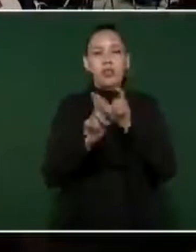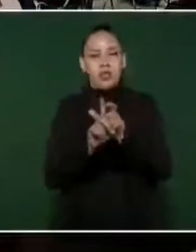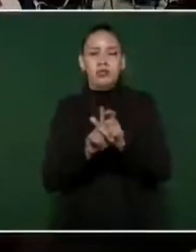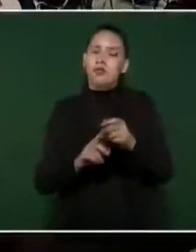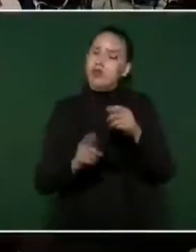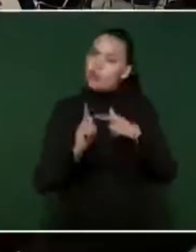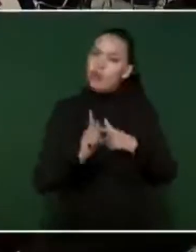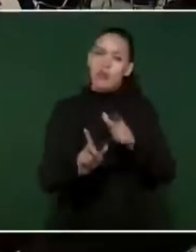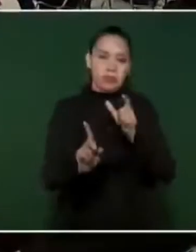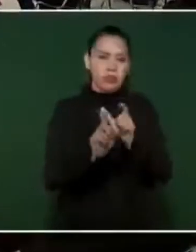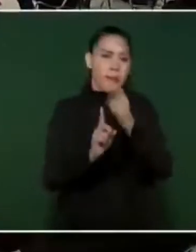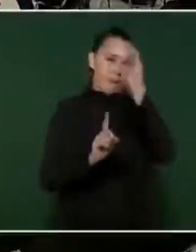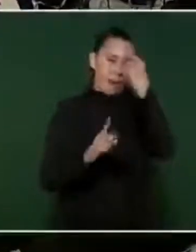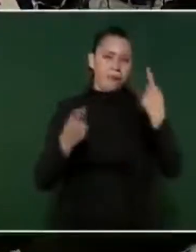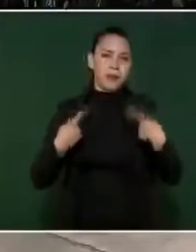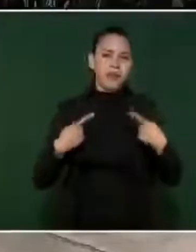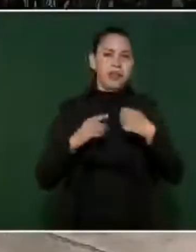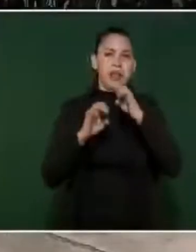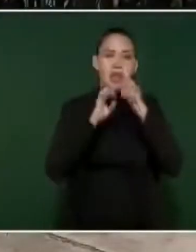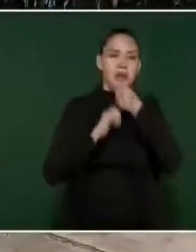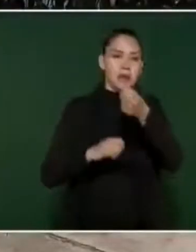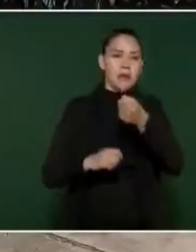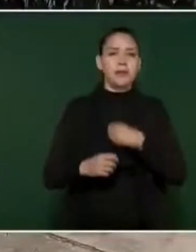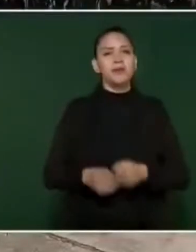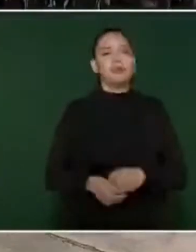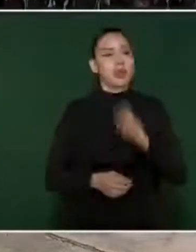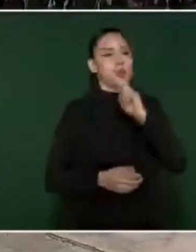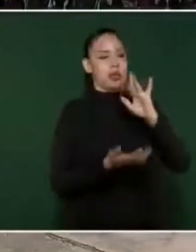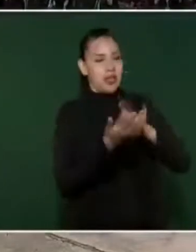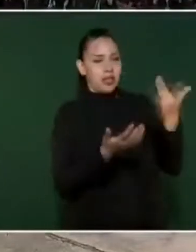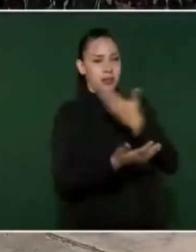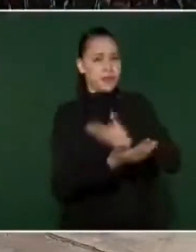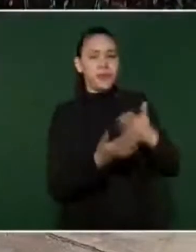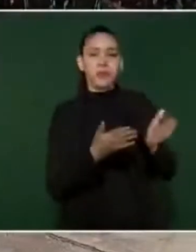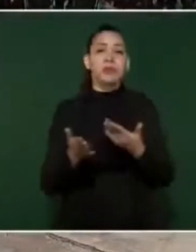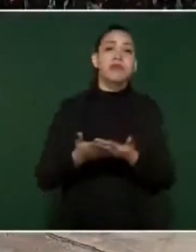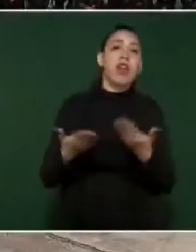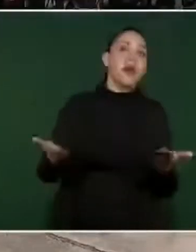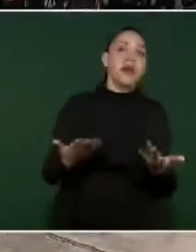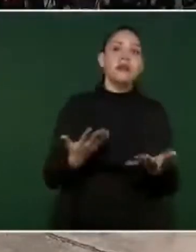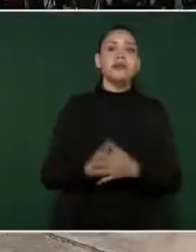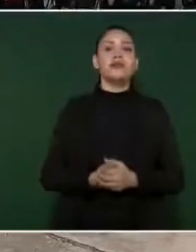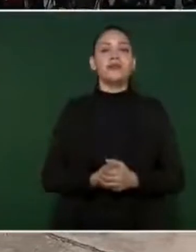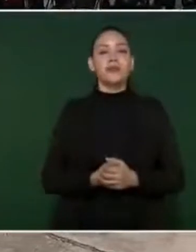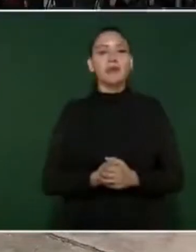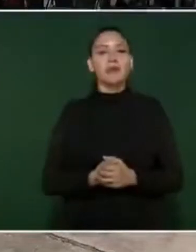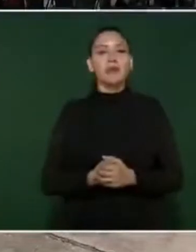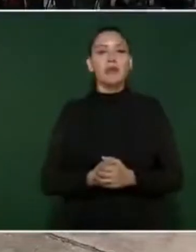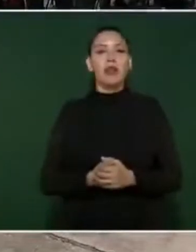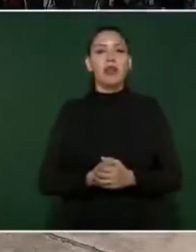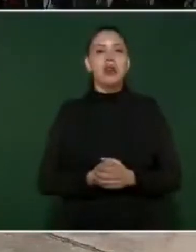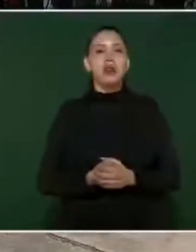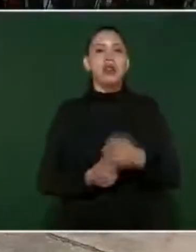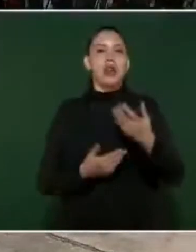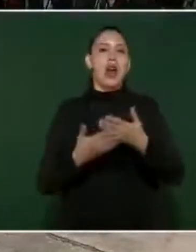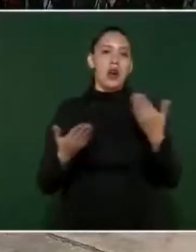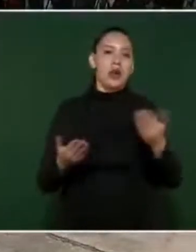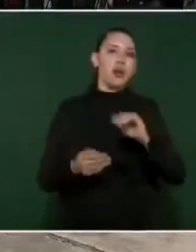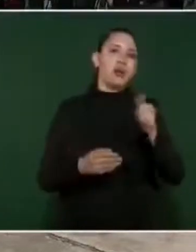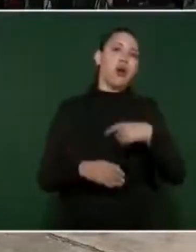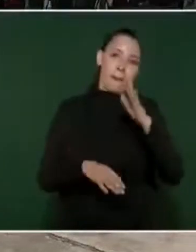los periodistas. Gracias, presidente. Ahora a ver, y luego dos mujeres, ¿ya?